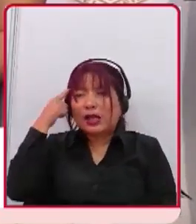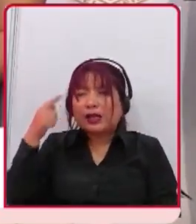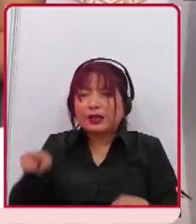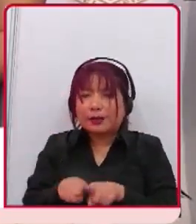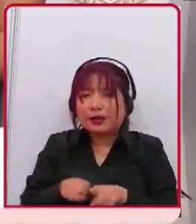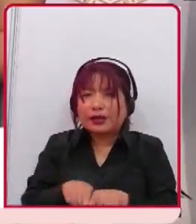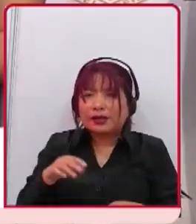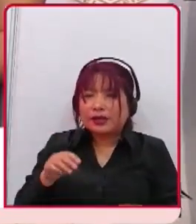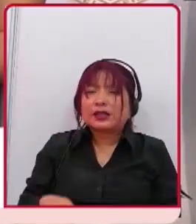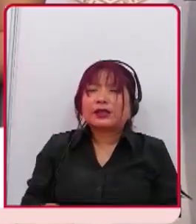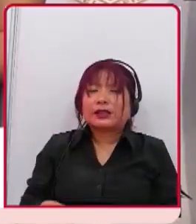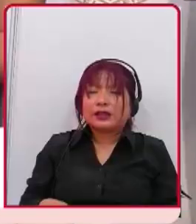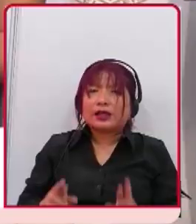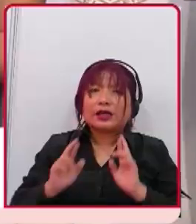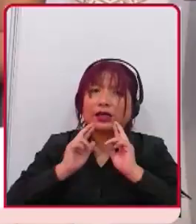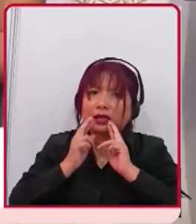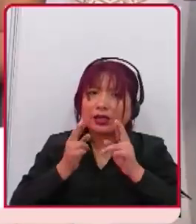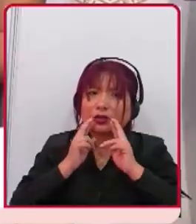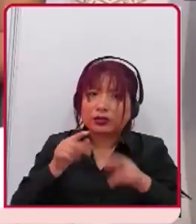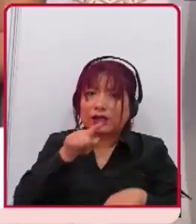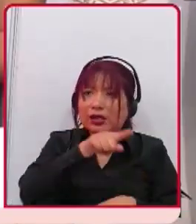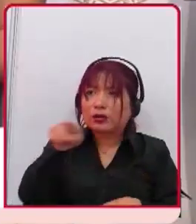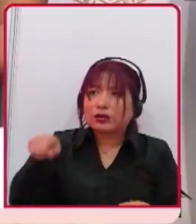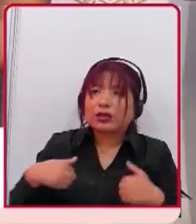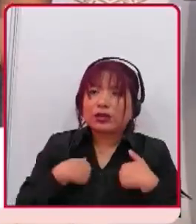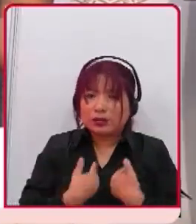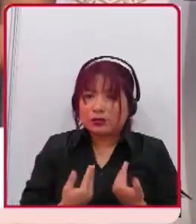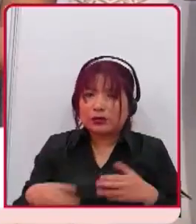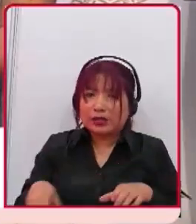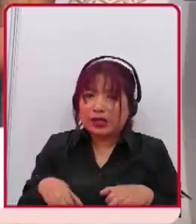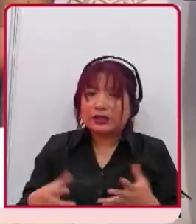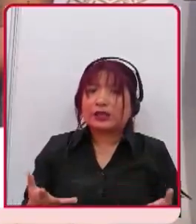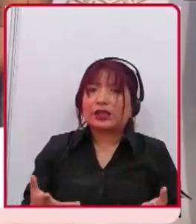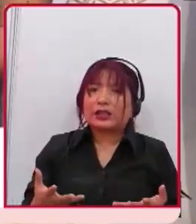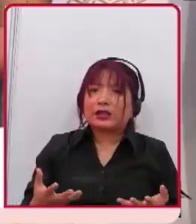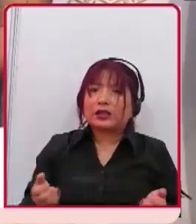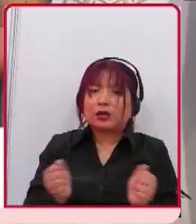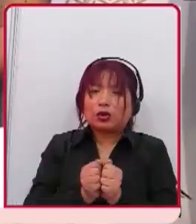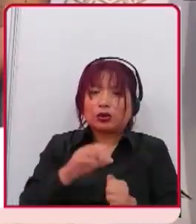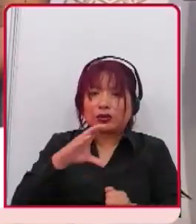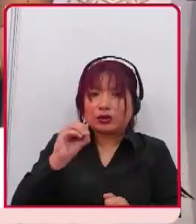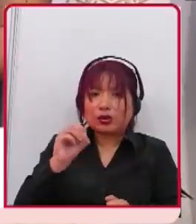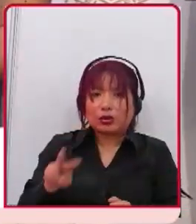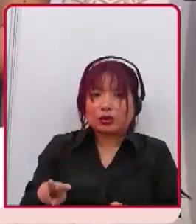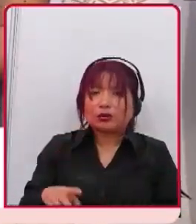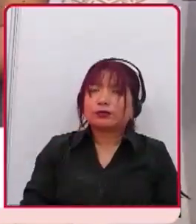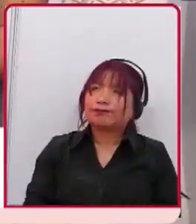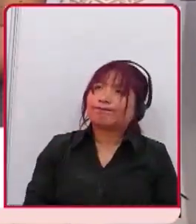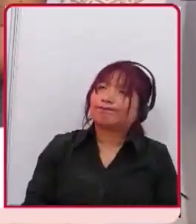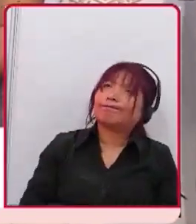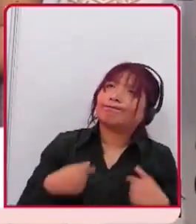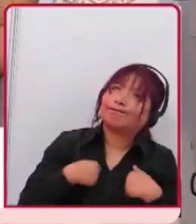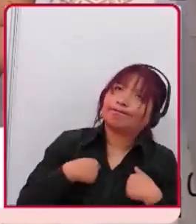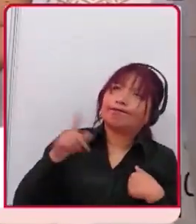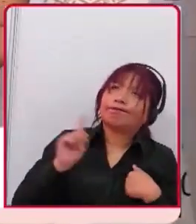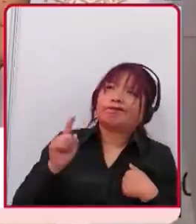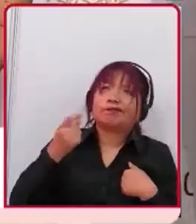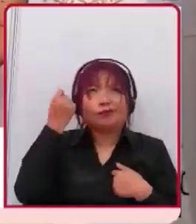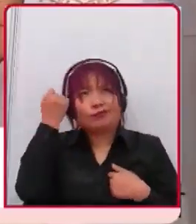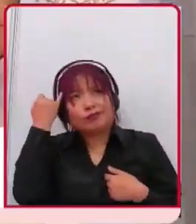también ser ese el efecto que podrían estar logrando concomitantemente? Podría ser, sí, no lo hemos